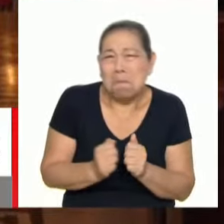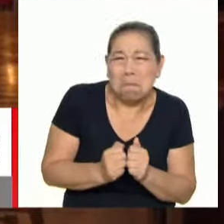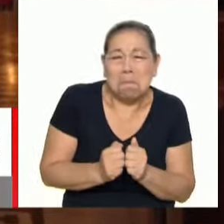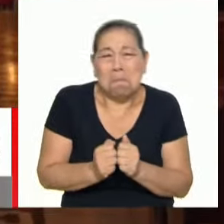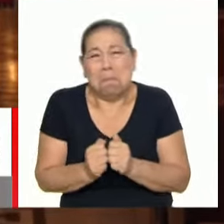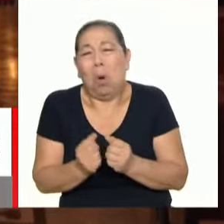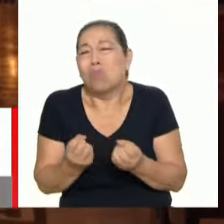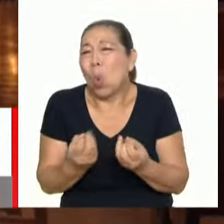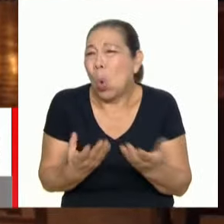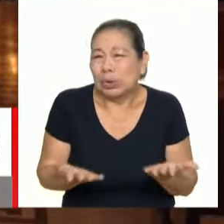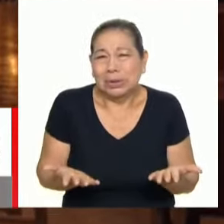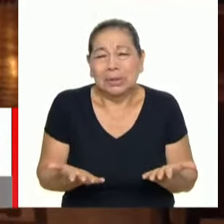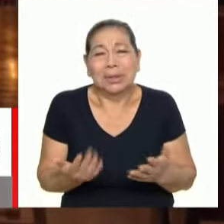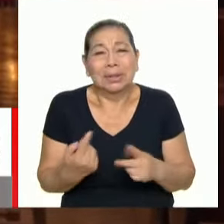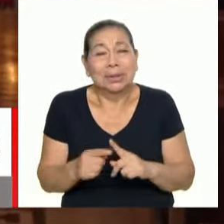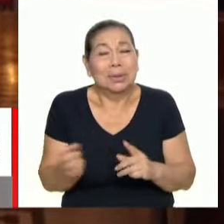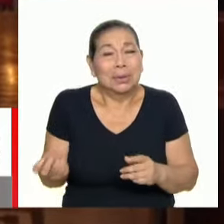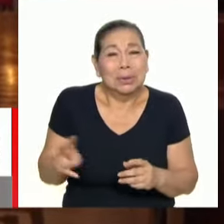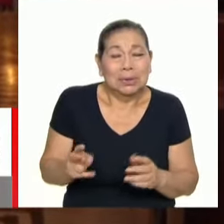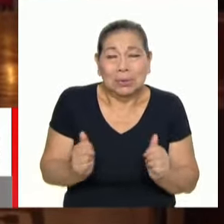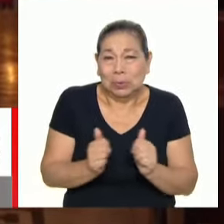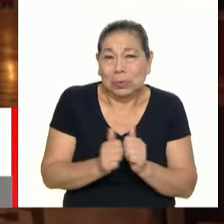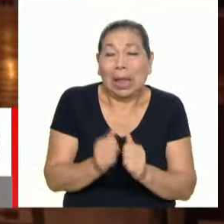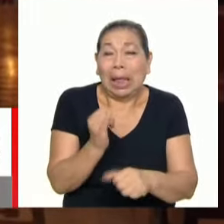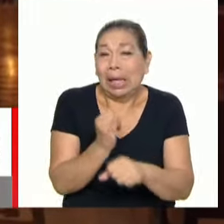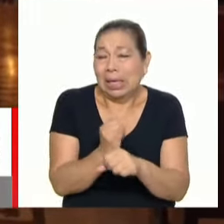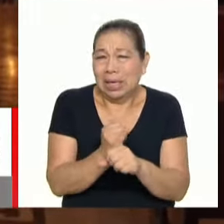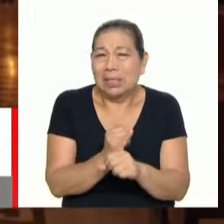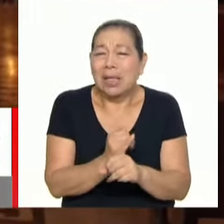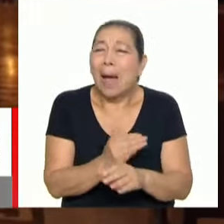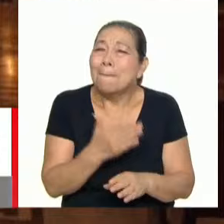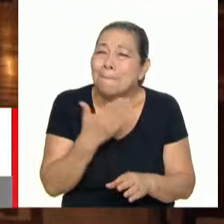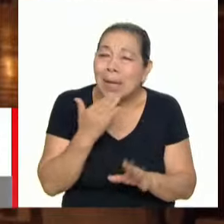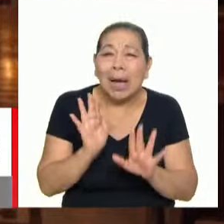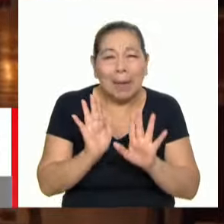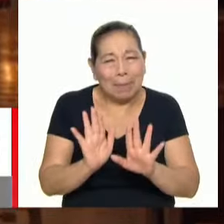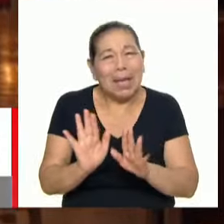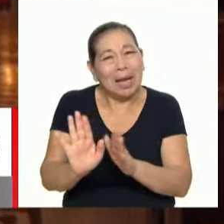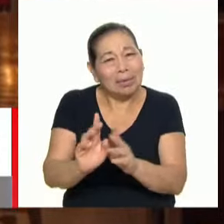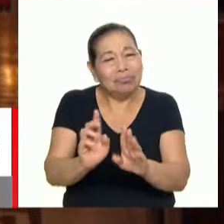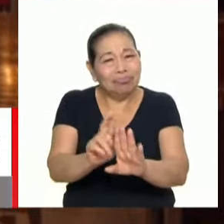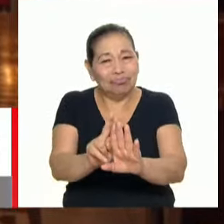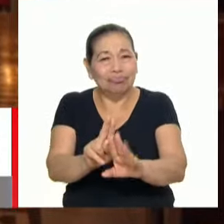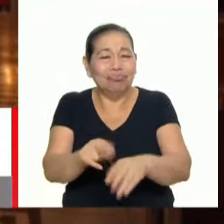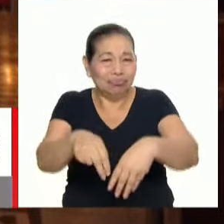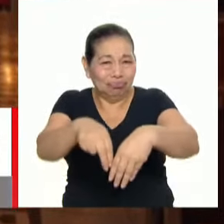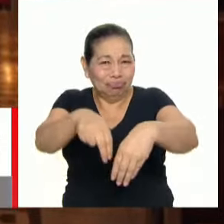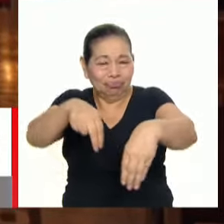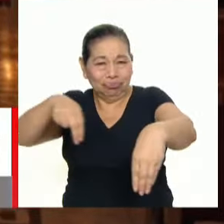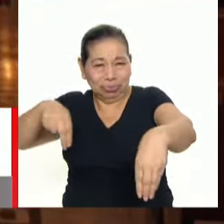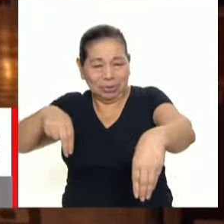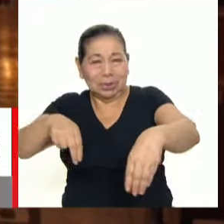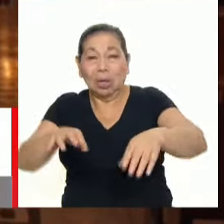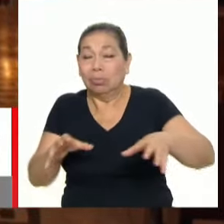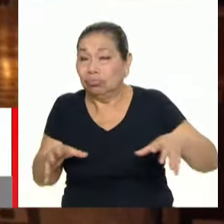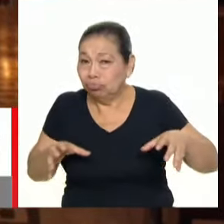gente excede o pretende exceder el aforo de las iglesias, tenemos que esperar. que un poco el aforo se